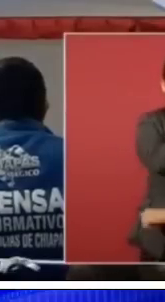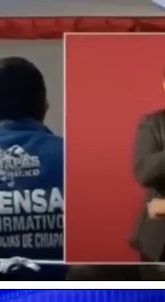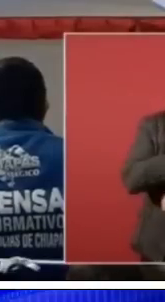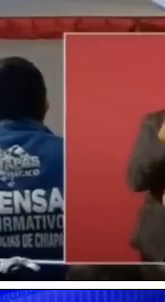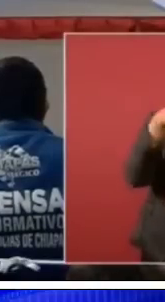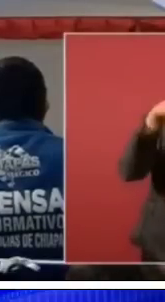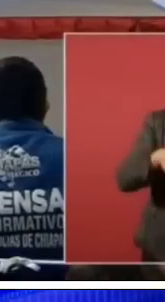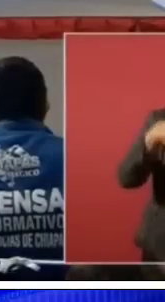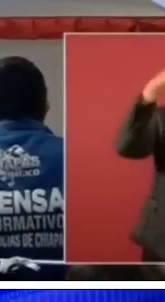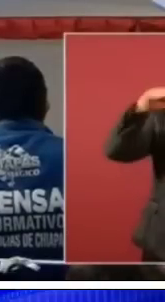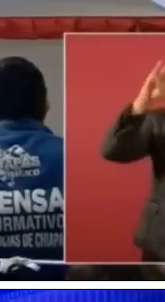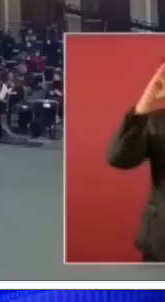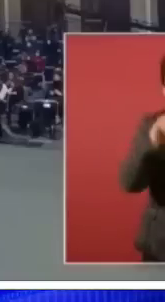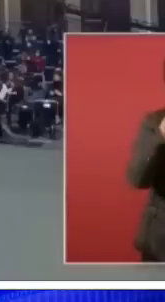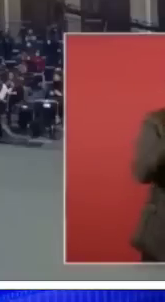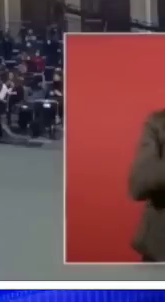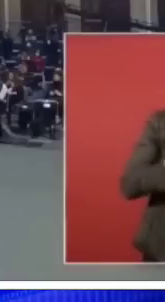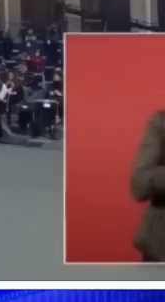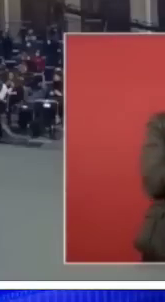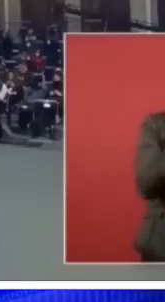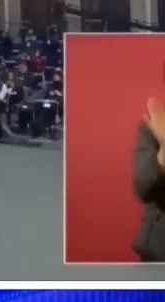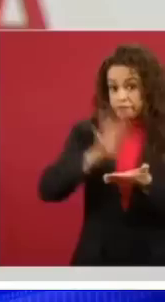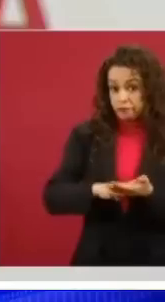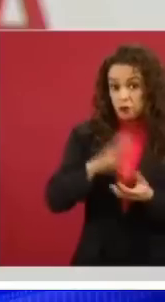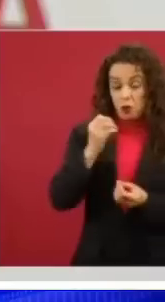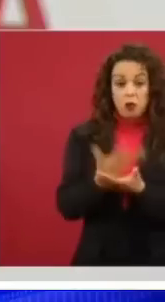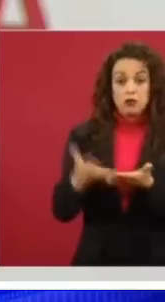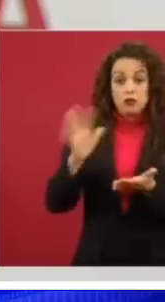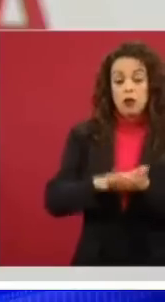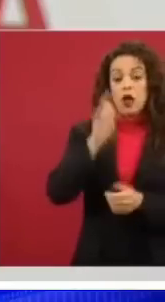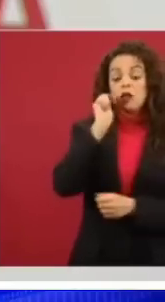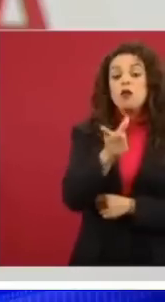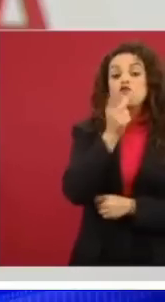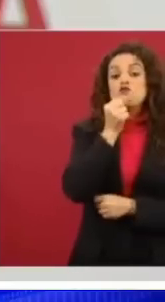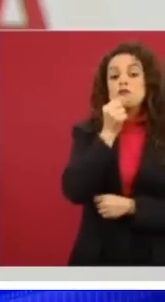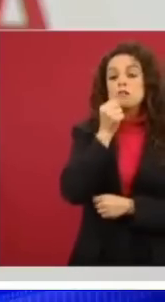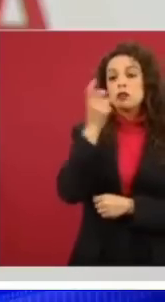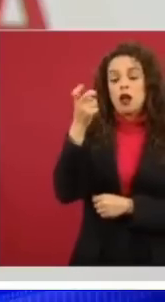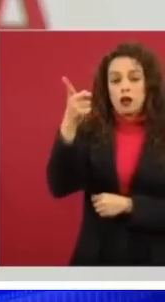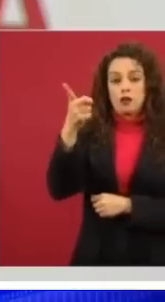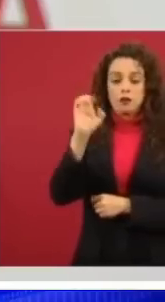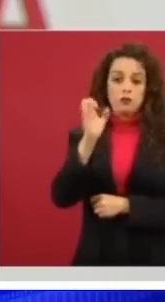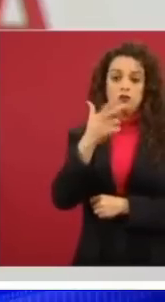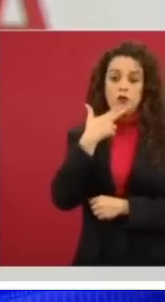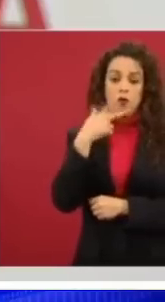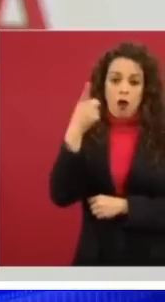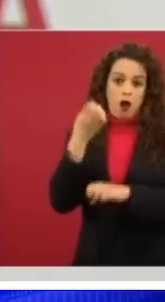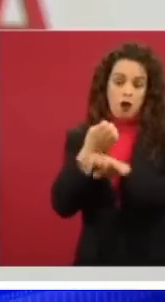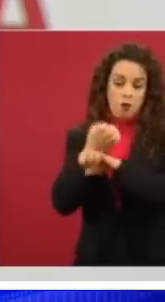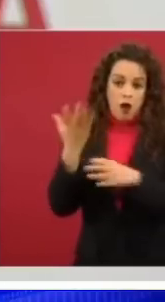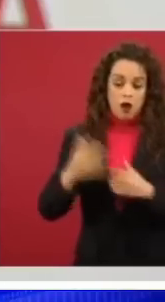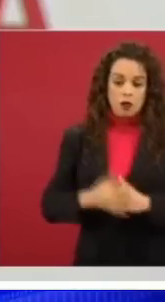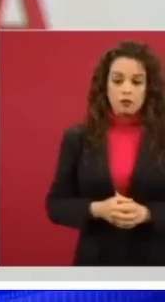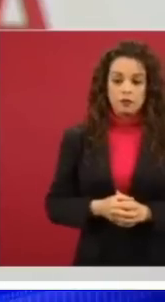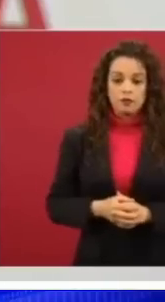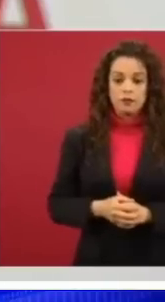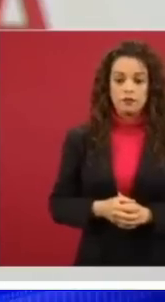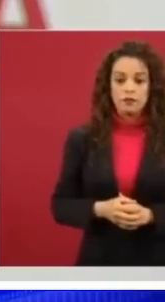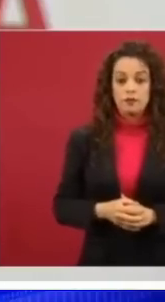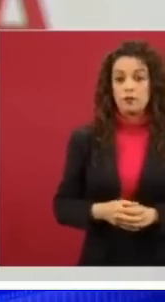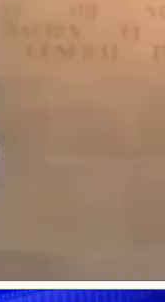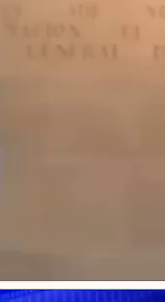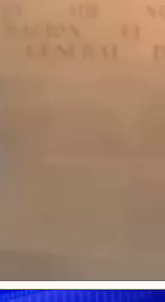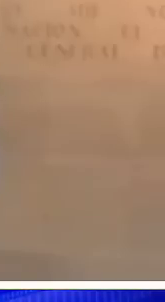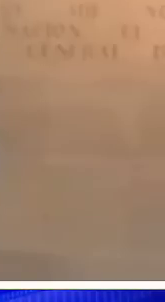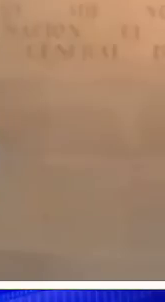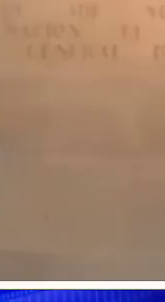mencionó del subsecretario sobre esta decisión de de la jueza no no más